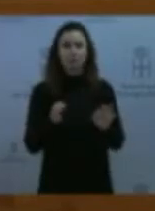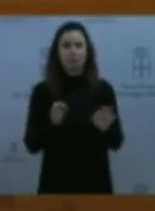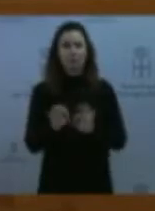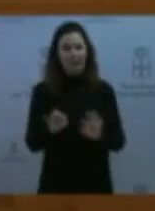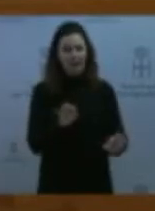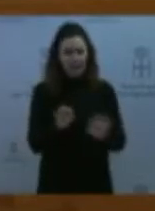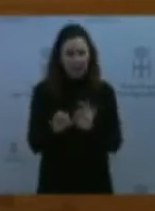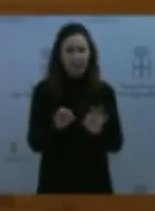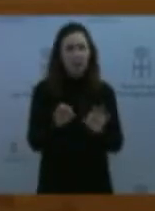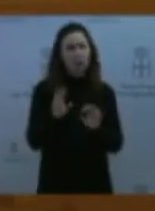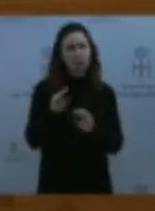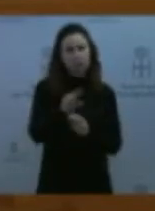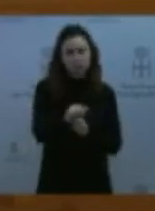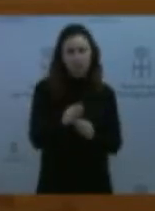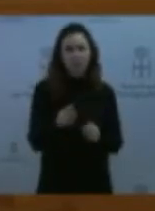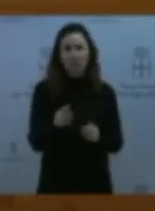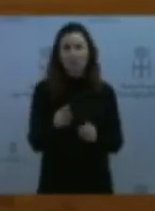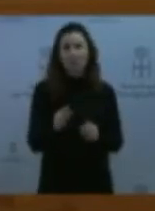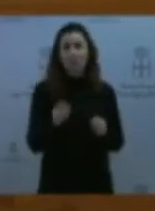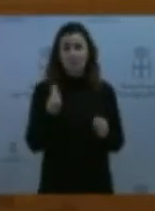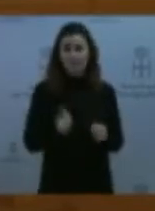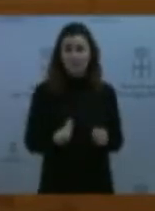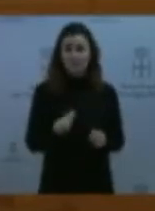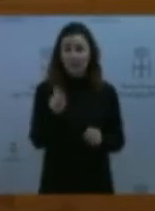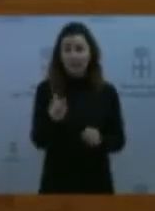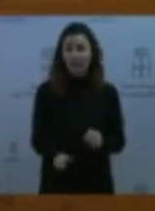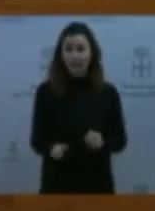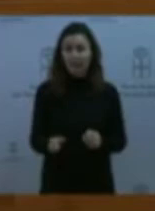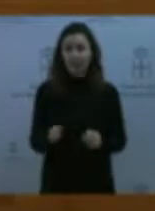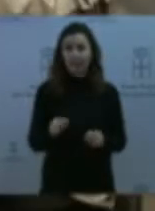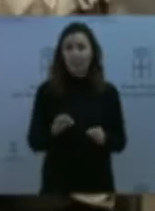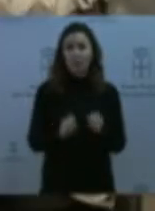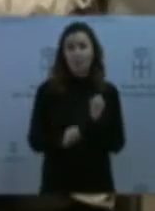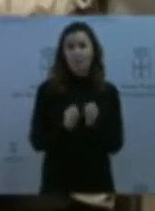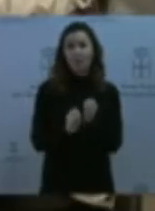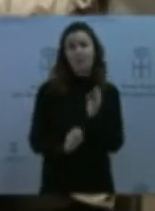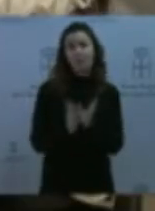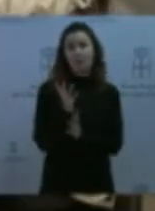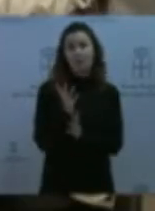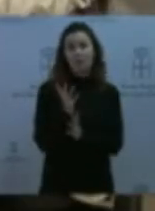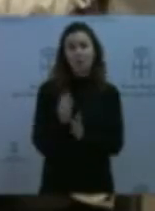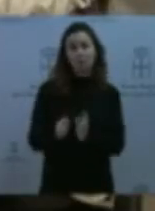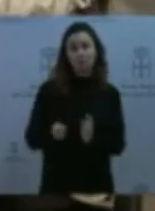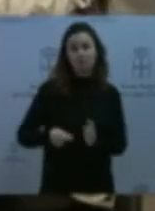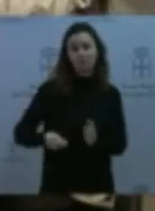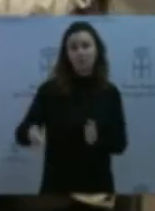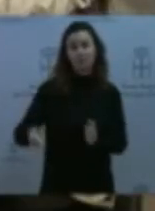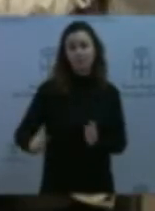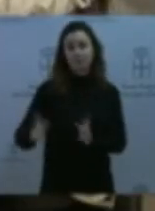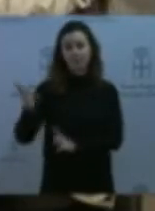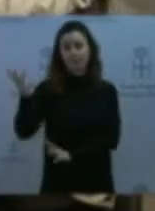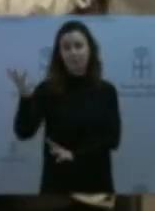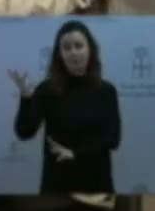queman, yo creo que se sienten absolutamente realizados. Consiguen lo que quieren, siguen quemando y, además, el